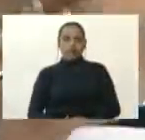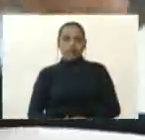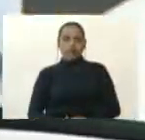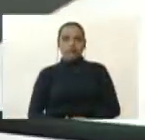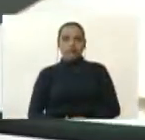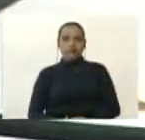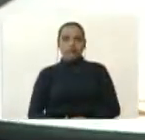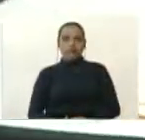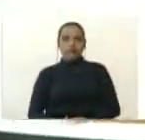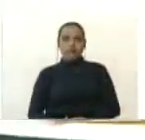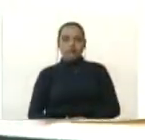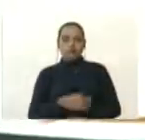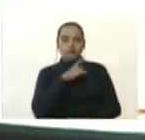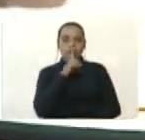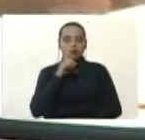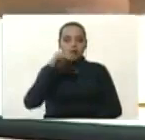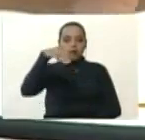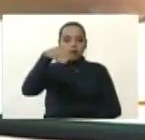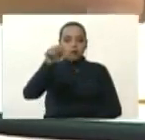Esta más baja.